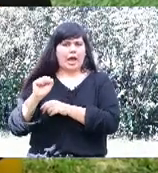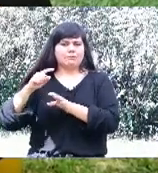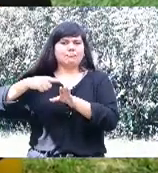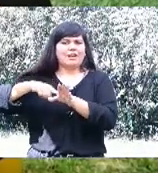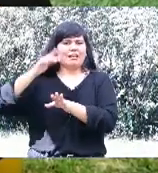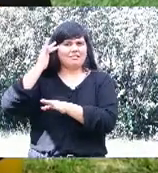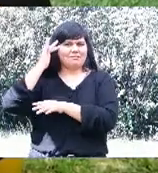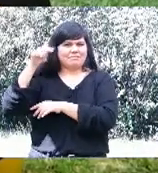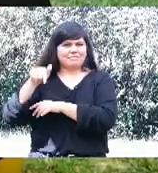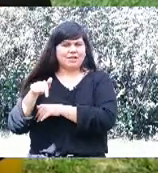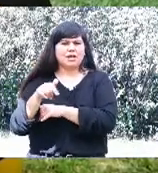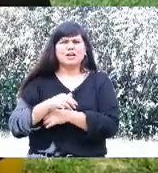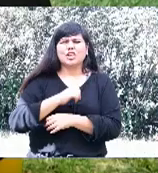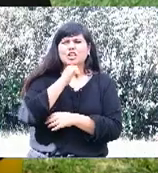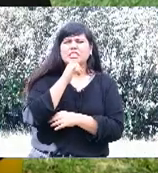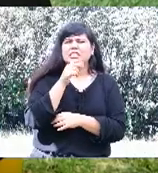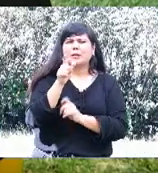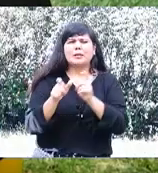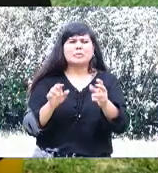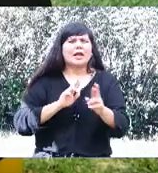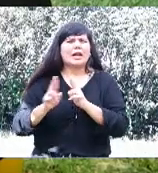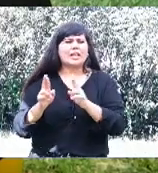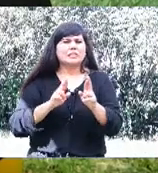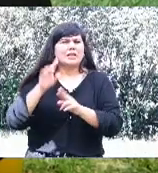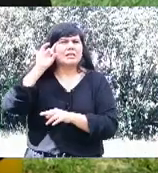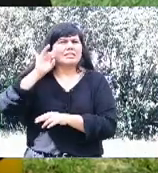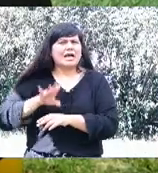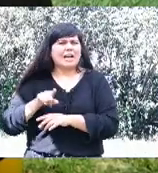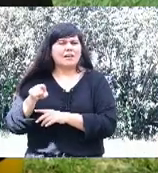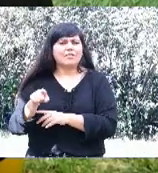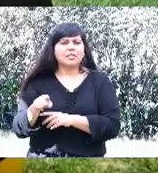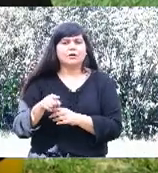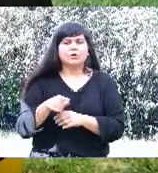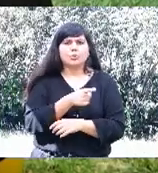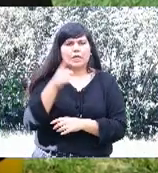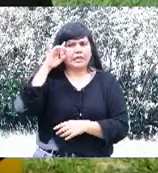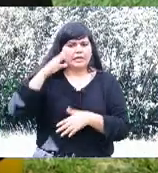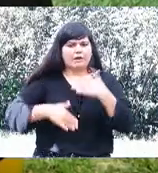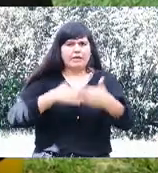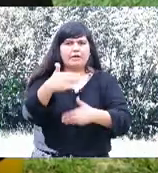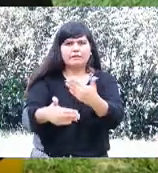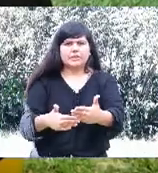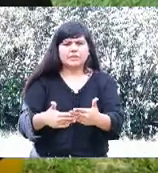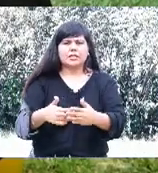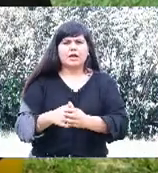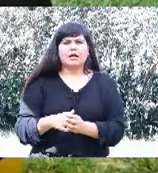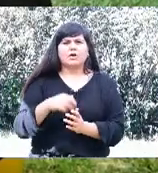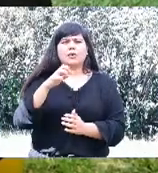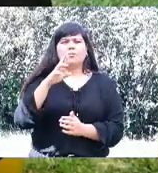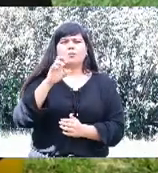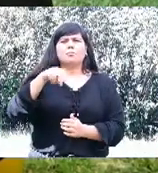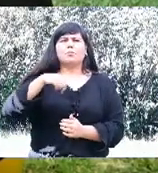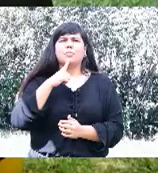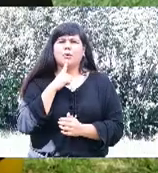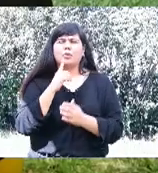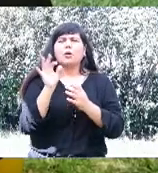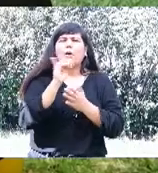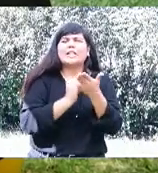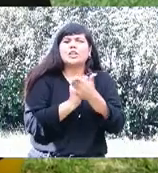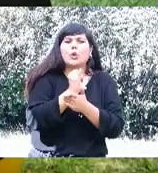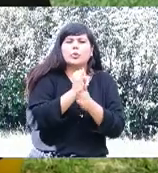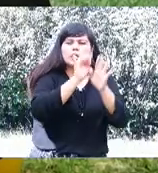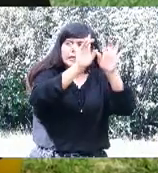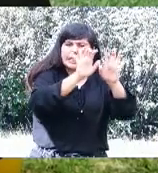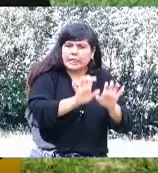si bien no sé si ustedes Bueno los que están relacionados con el tema conocen a lo que ha llegado o sea se hace un prompt o una una pequeña instrucción